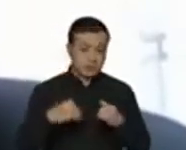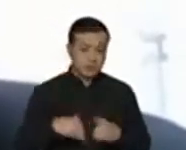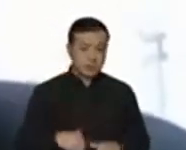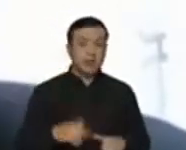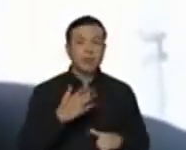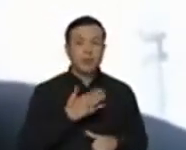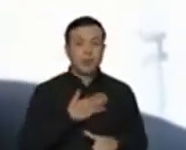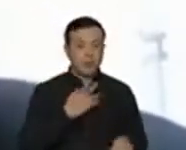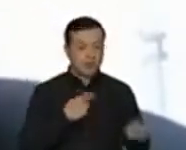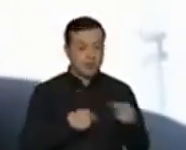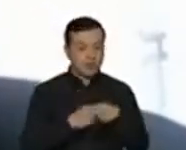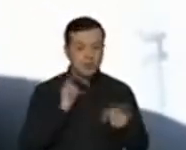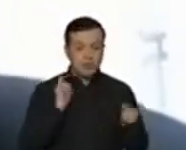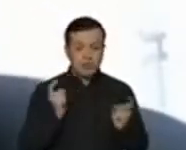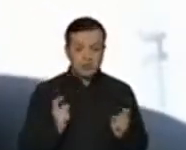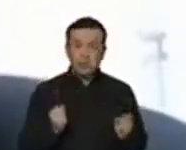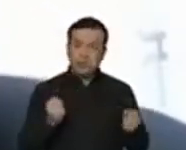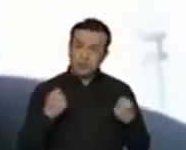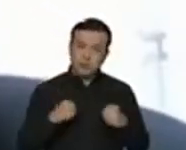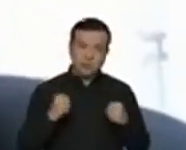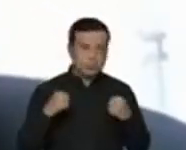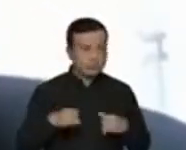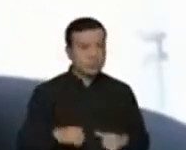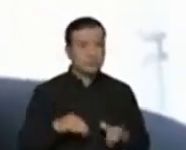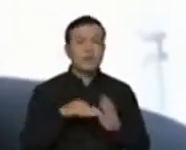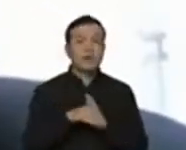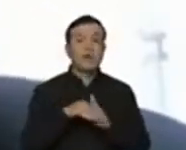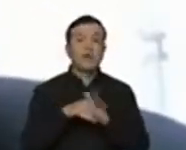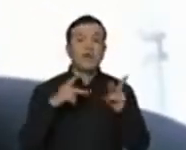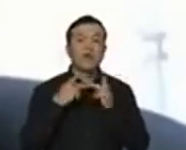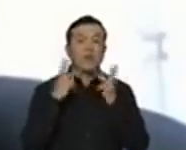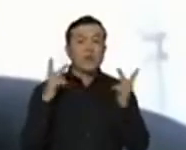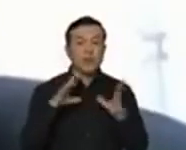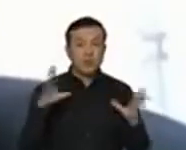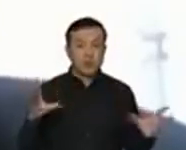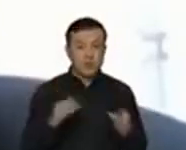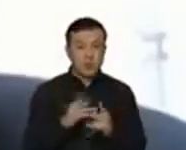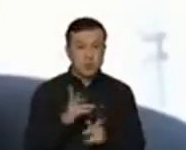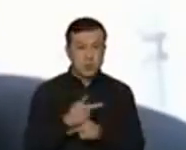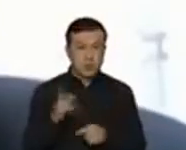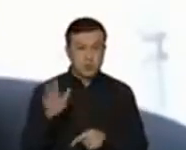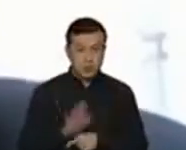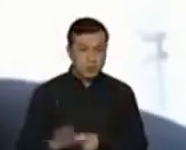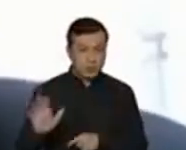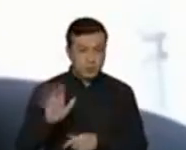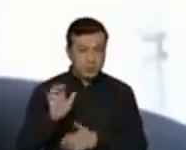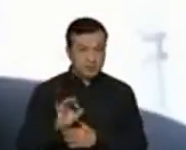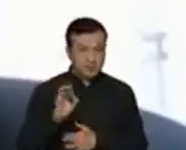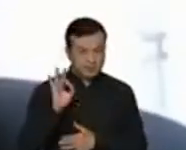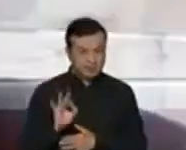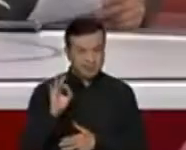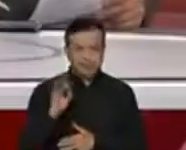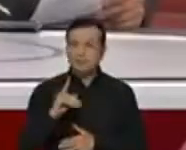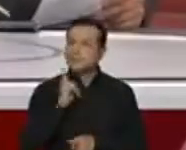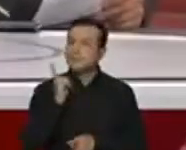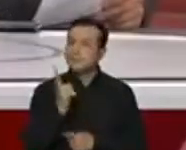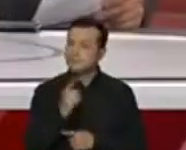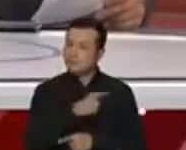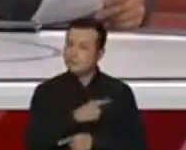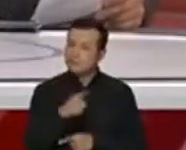nuestro negocio, pero es un esfuerzo que estamos haciendo como banca pública a todos los sectores productivos del país. Claro, señor Silva, usted menciona que